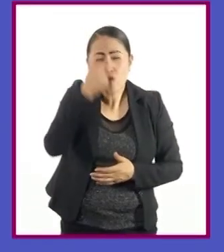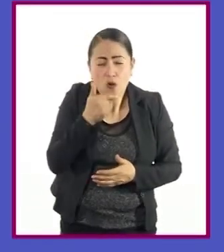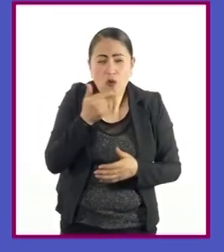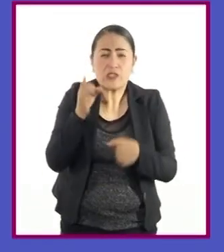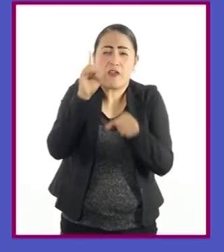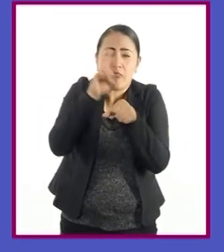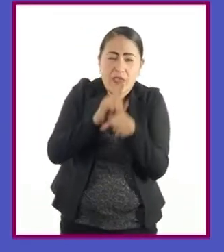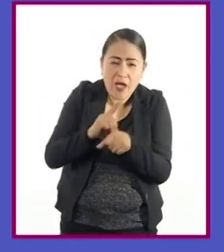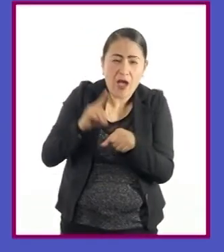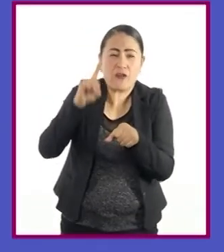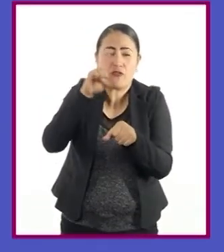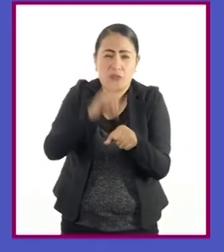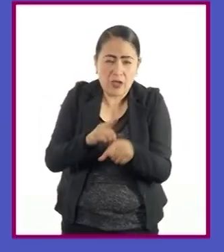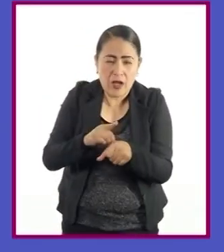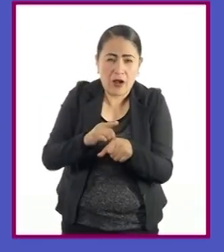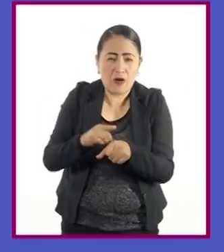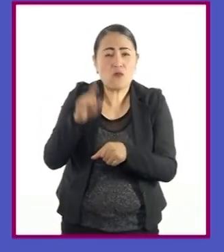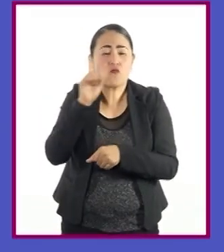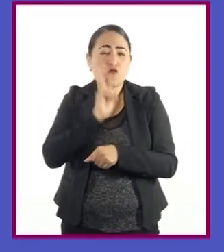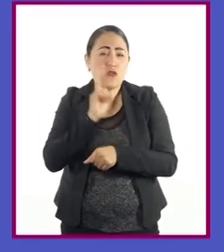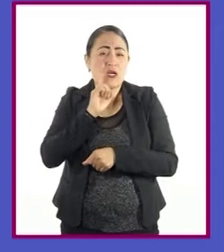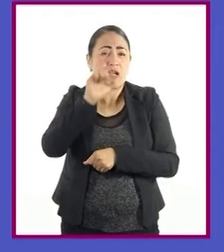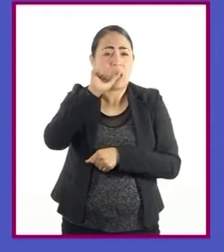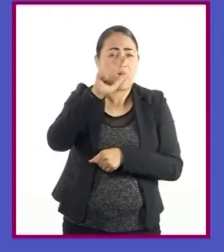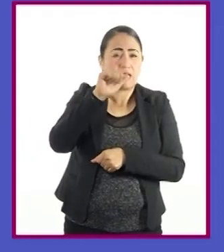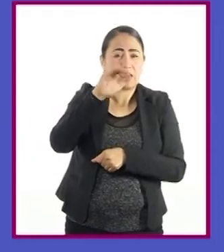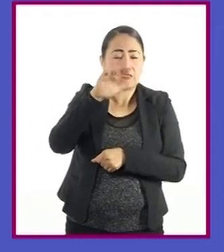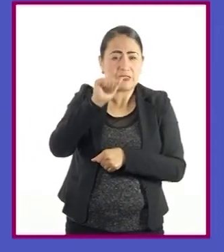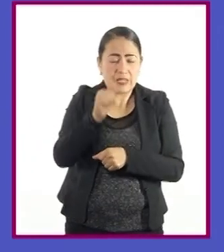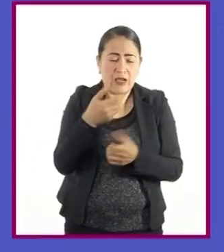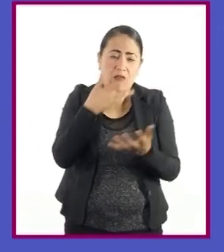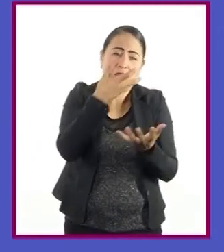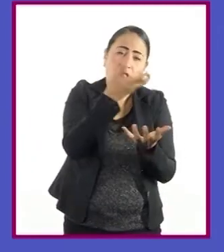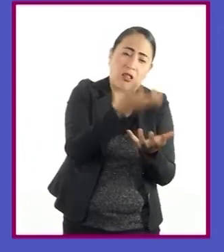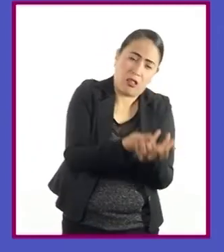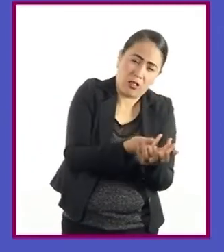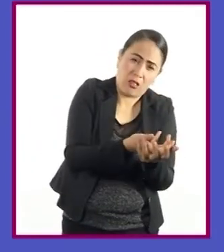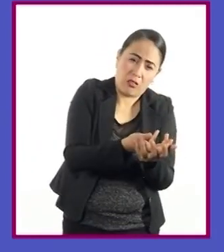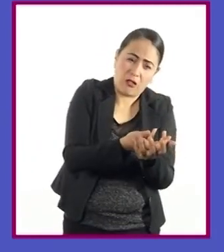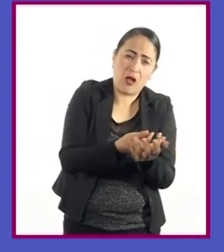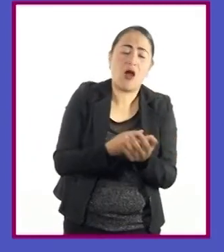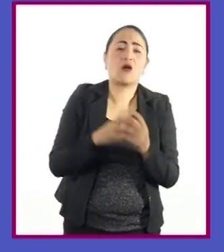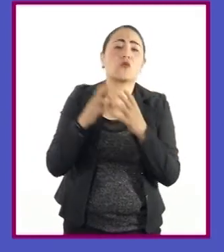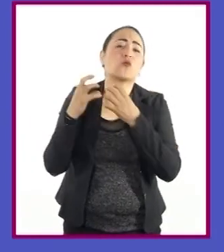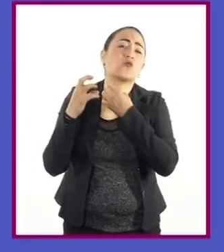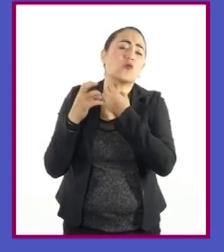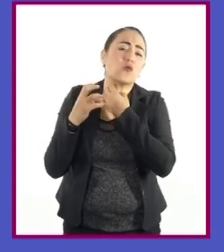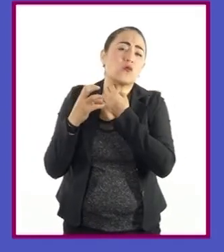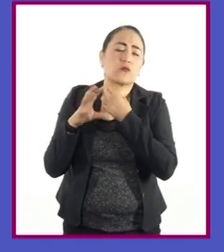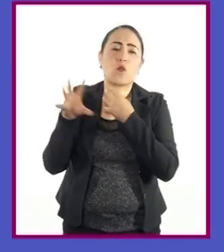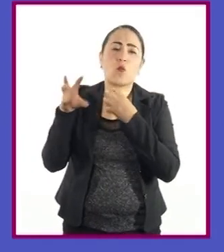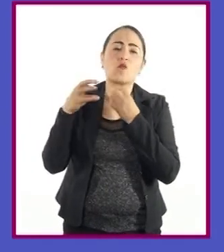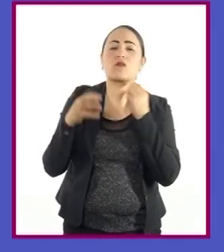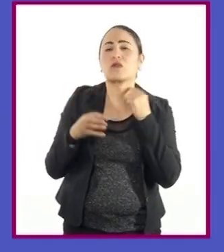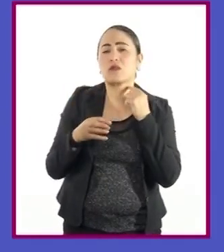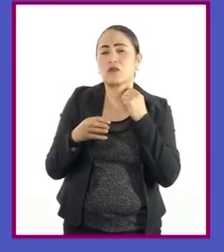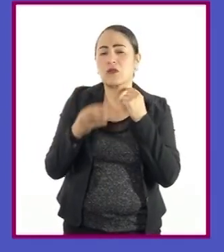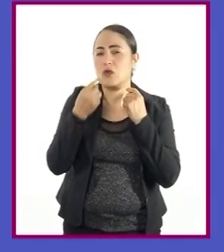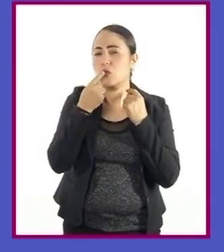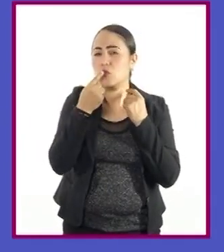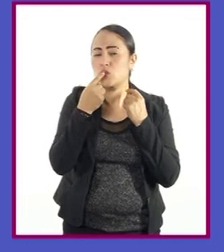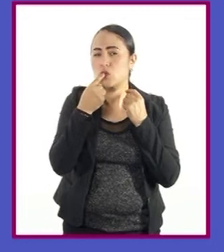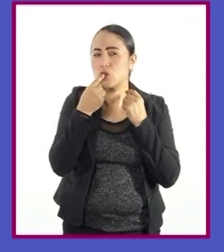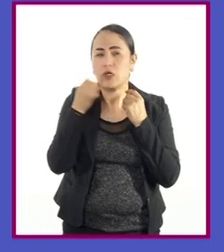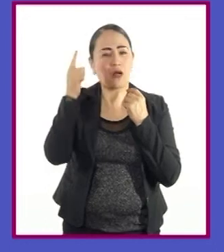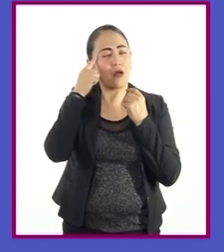Anoche, desde que Alicia había caído en cama, había aplicado sigilosamente su boca, su trompa, mejor dicho, a